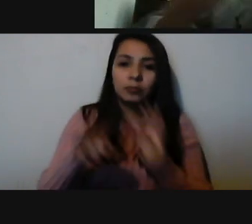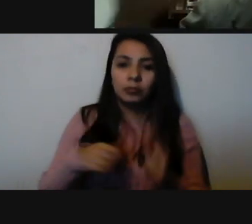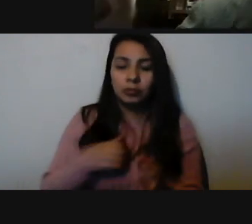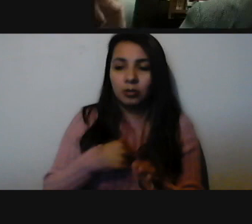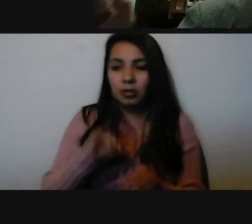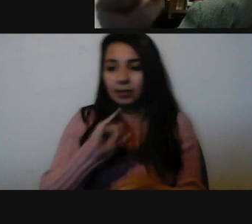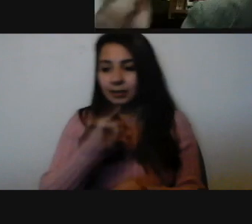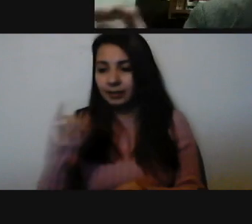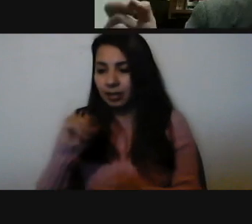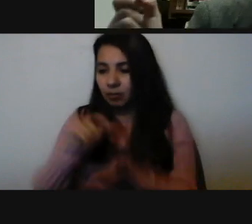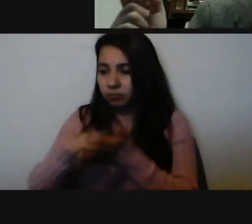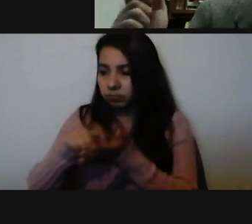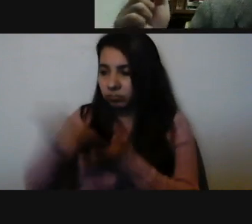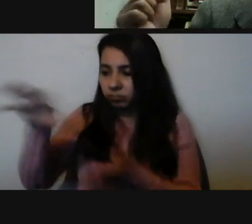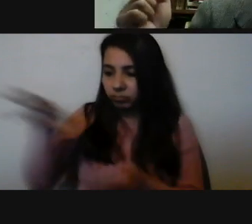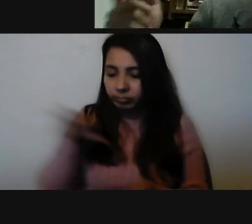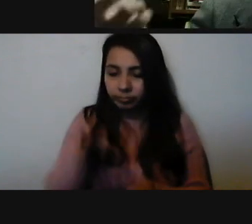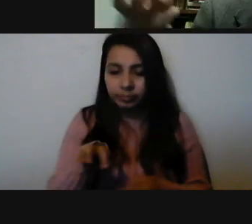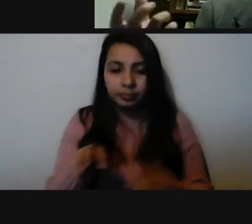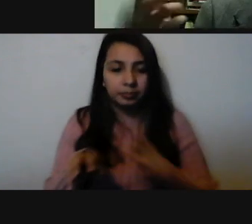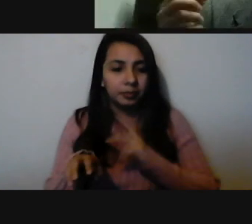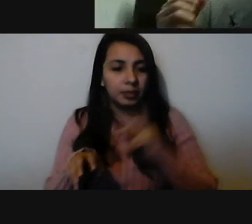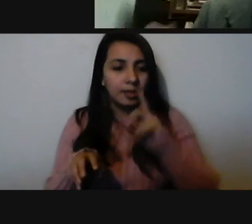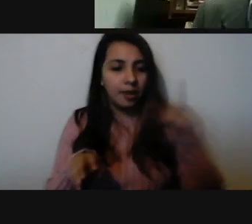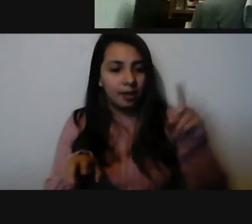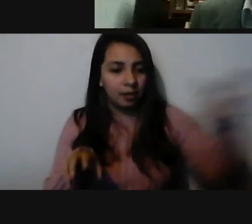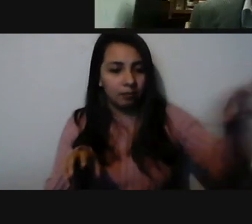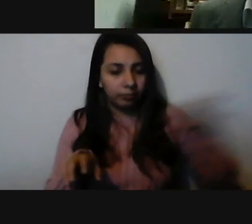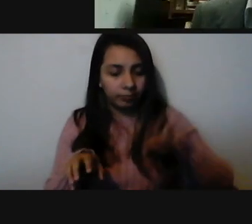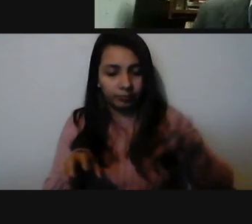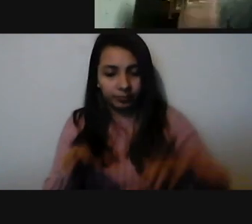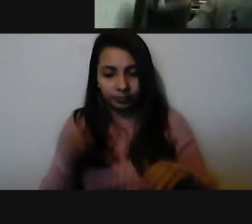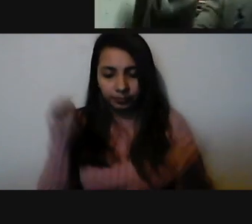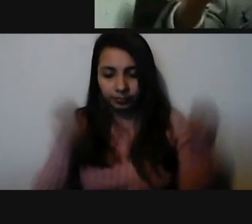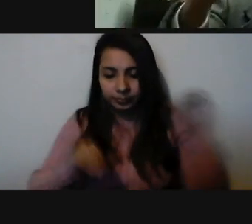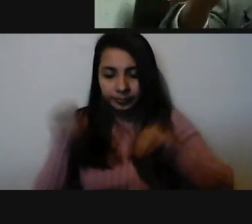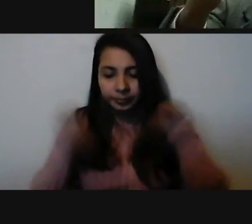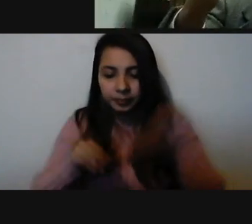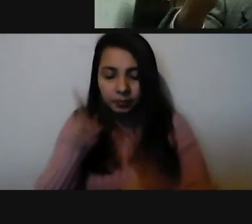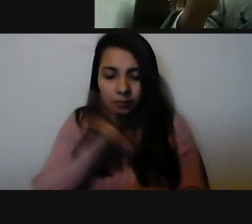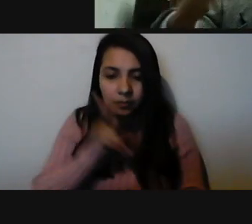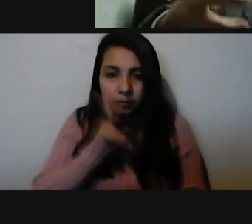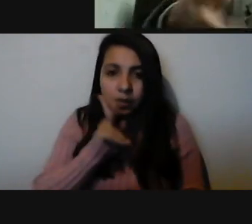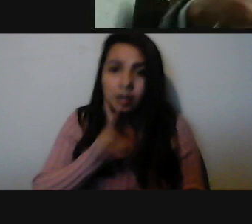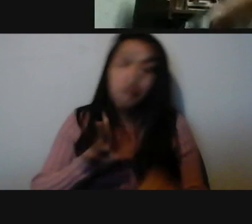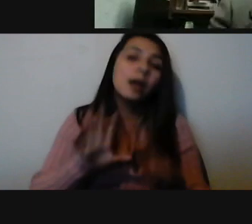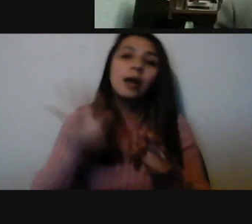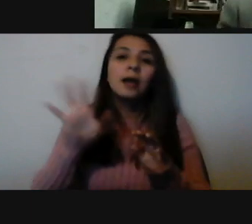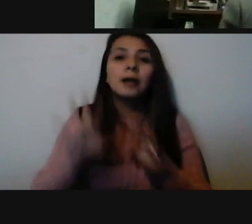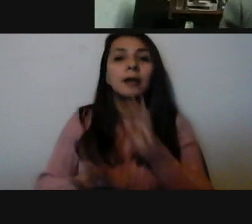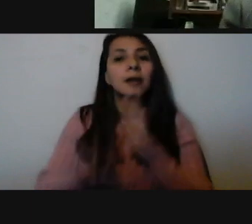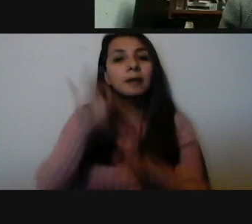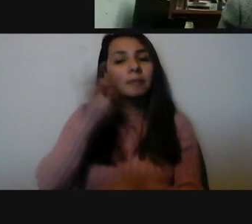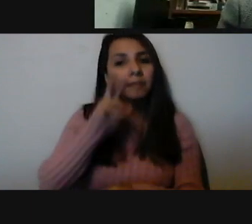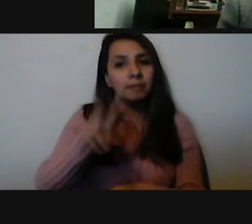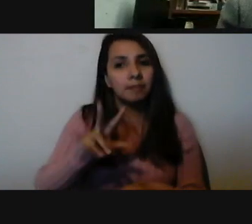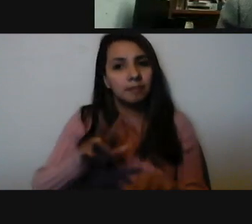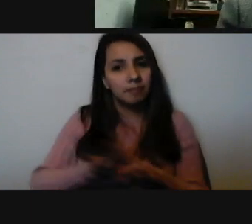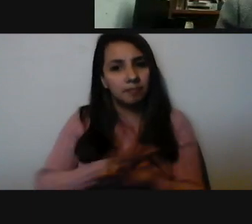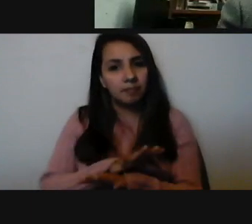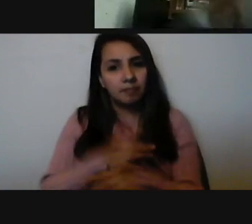para convertirla en asimetría. Es decir, yo compro mis moléculas izquierdas, compro mis moléculas derechas, hago